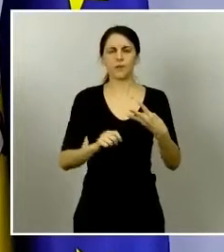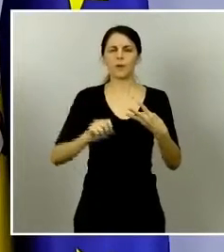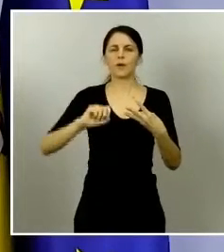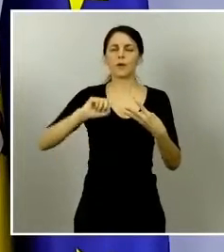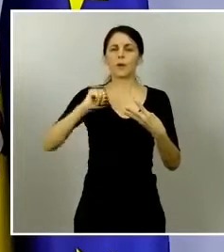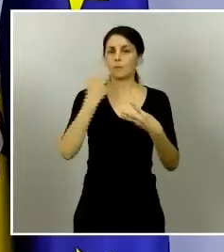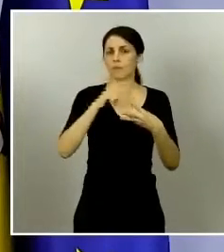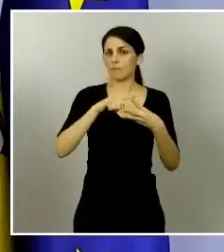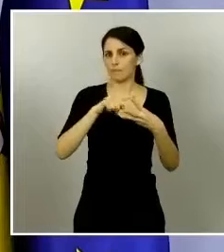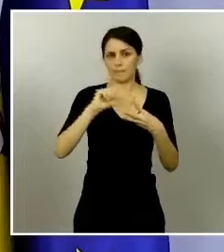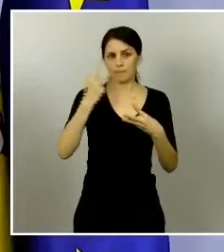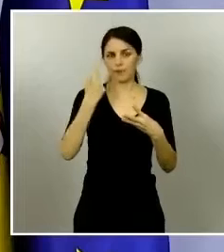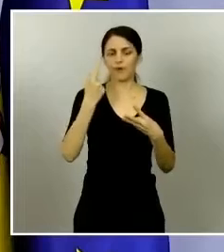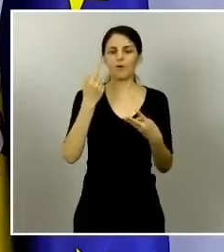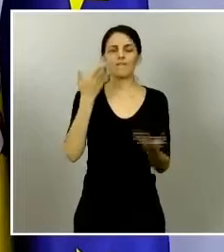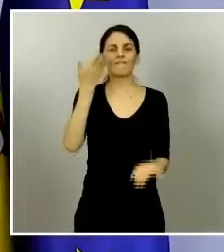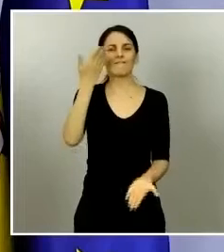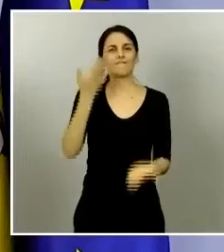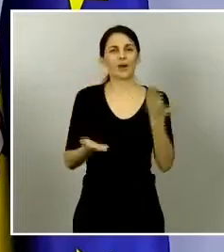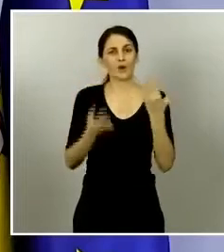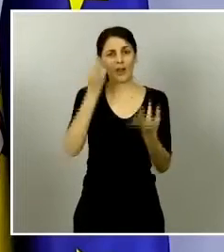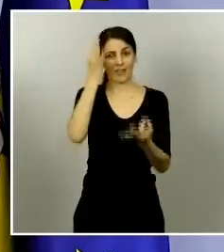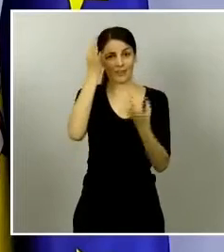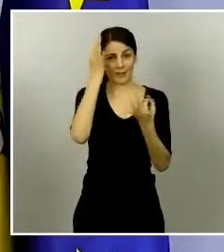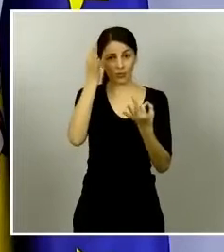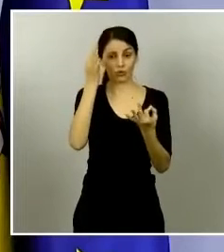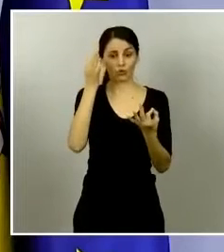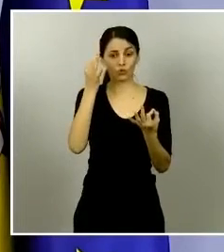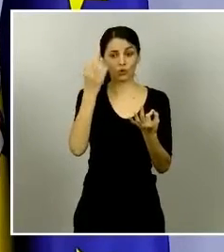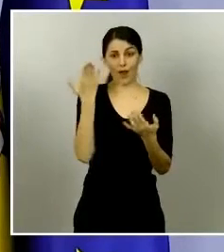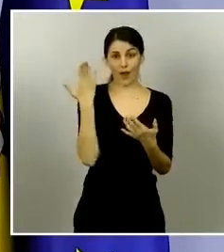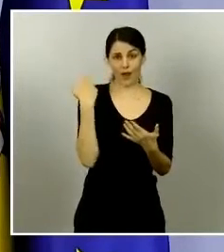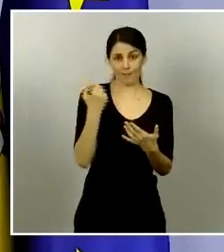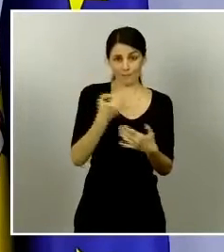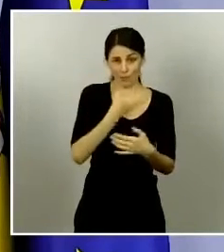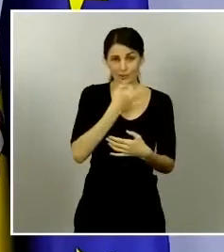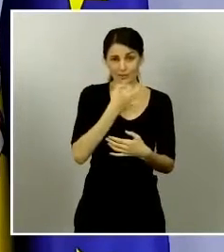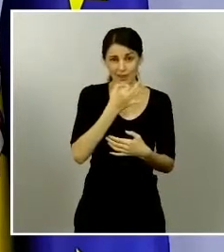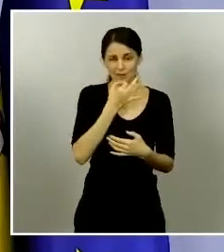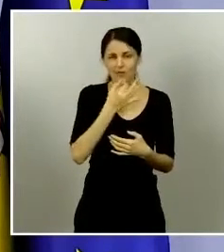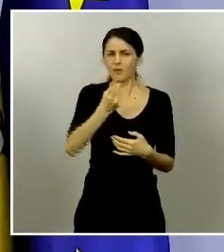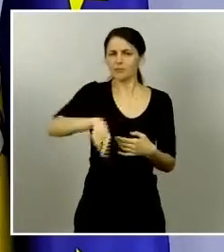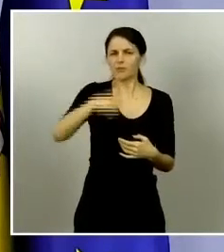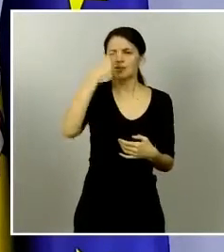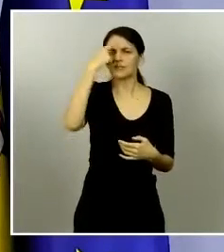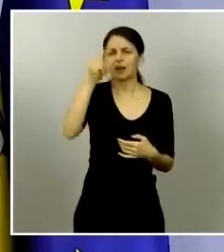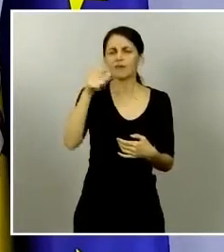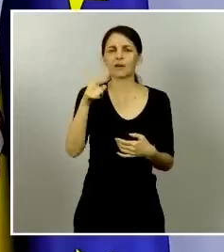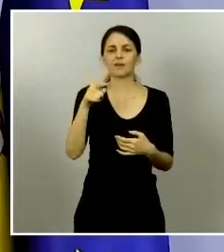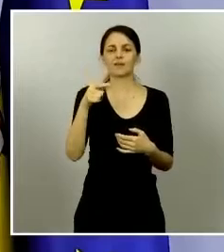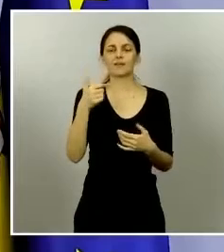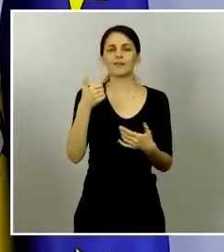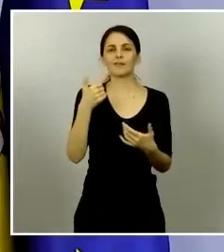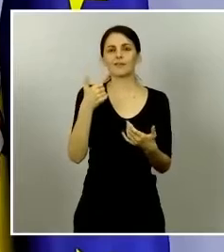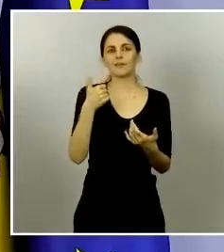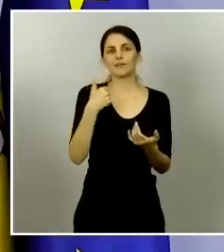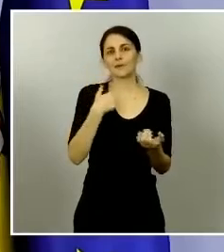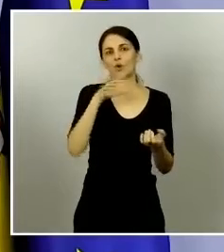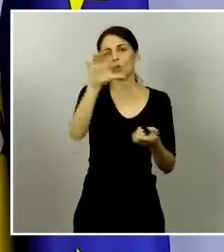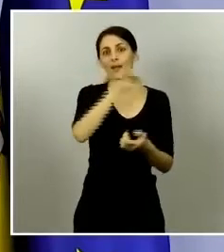con ustedes tres cuestiones. En primer lugar, referirme brevemente y hacer una valoración de los datos que dimos a conocer ayer por la